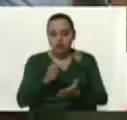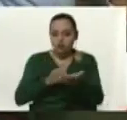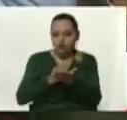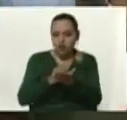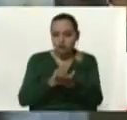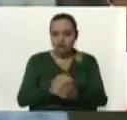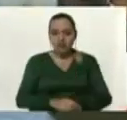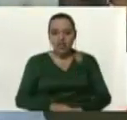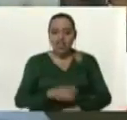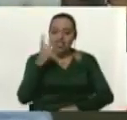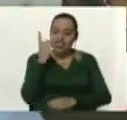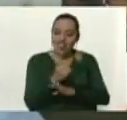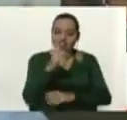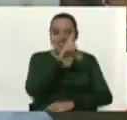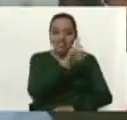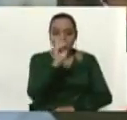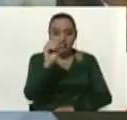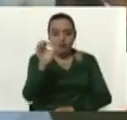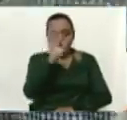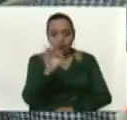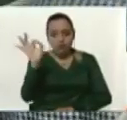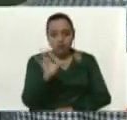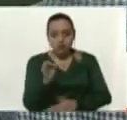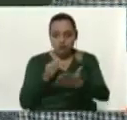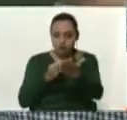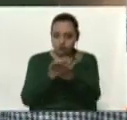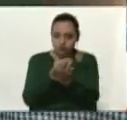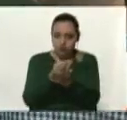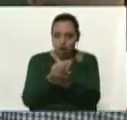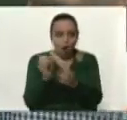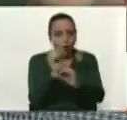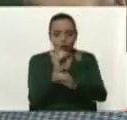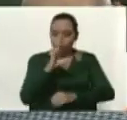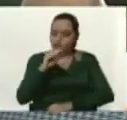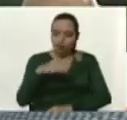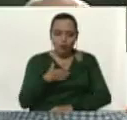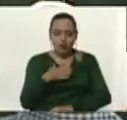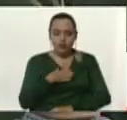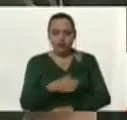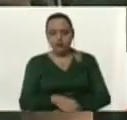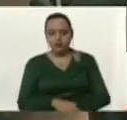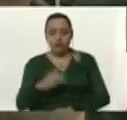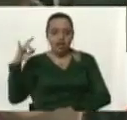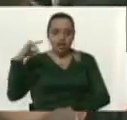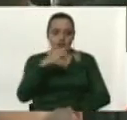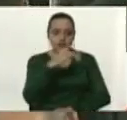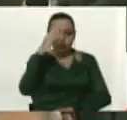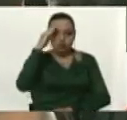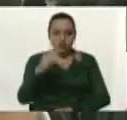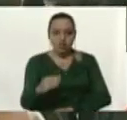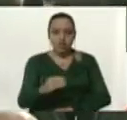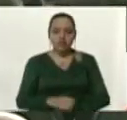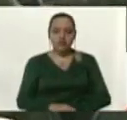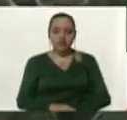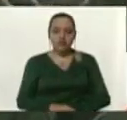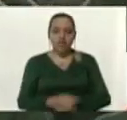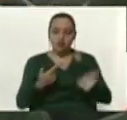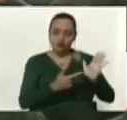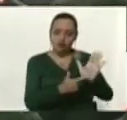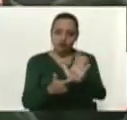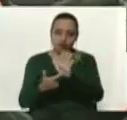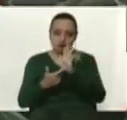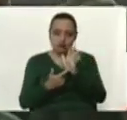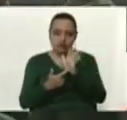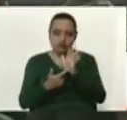es 100% leal o no se es leal. Y la aviación militar bolivariana ha demostrado que